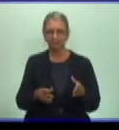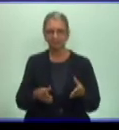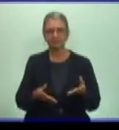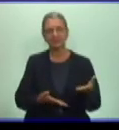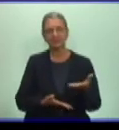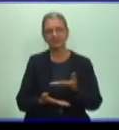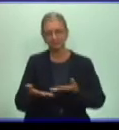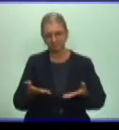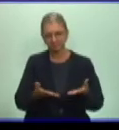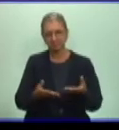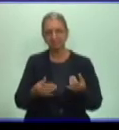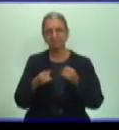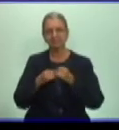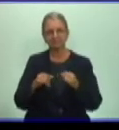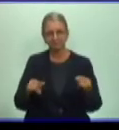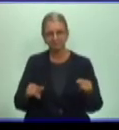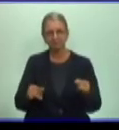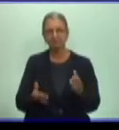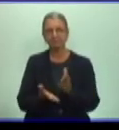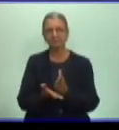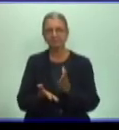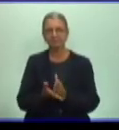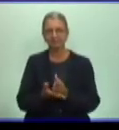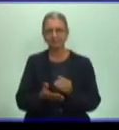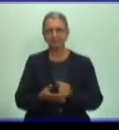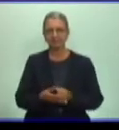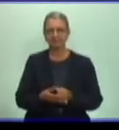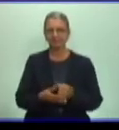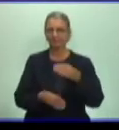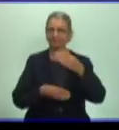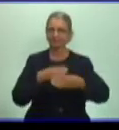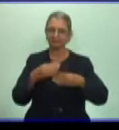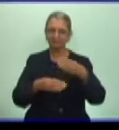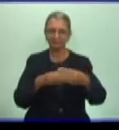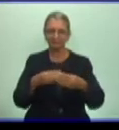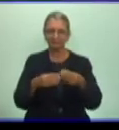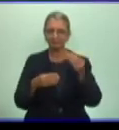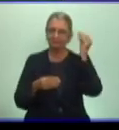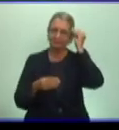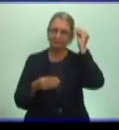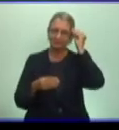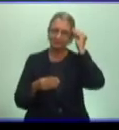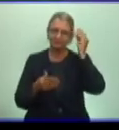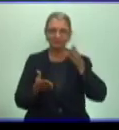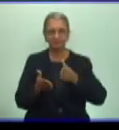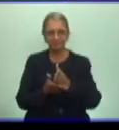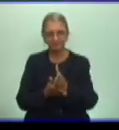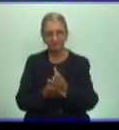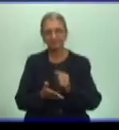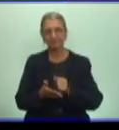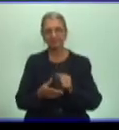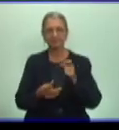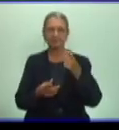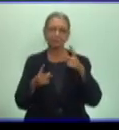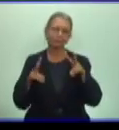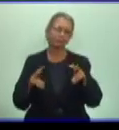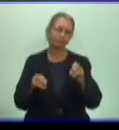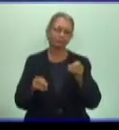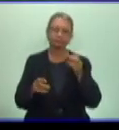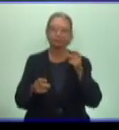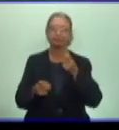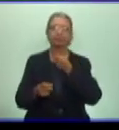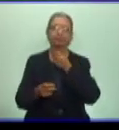clases, orientando y ayudando para que el proceso de enseñanza-aprendizaje continúe, es una nueva experiencia realmente